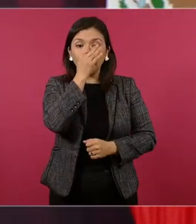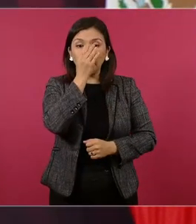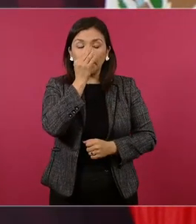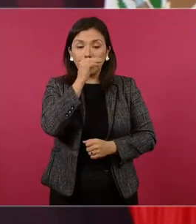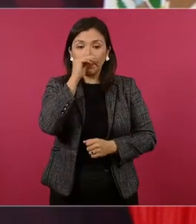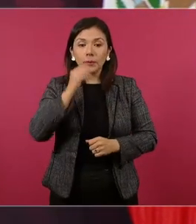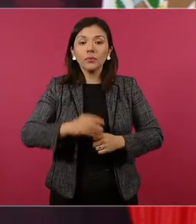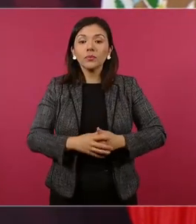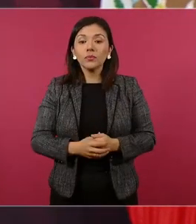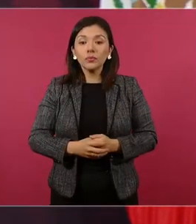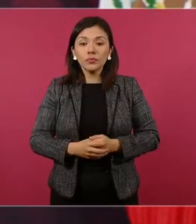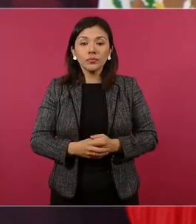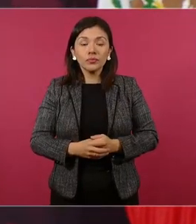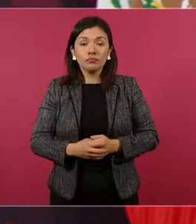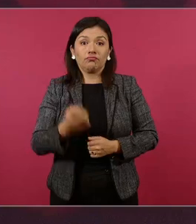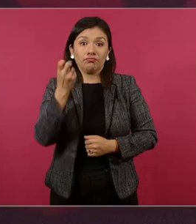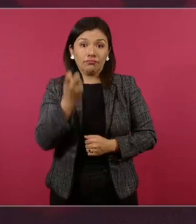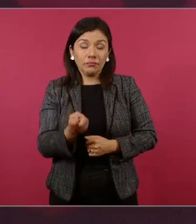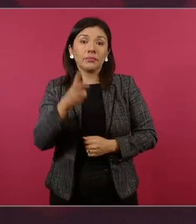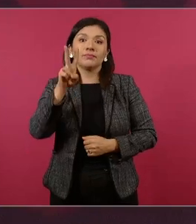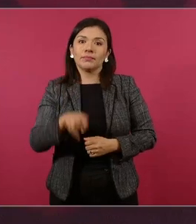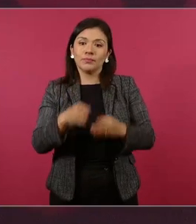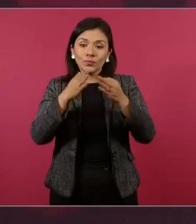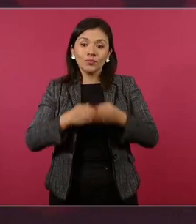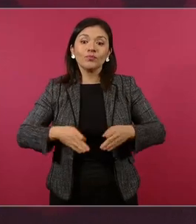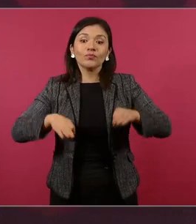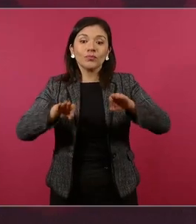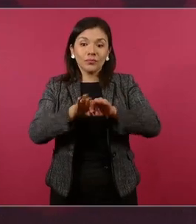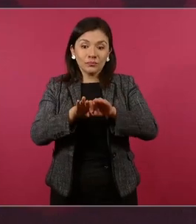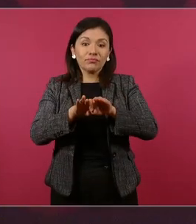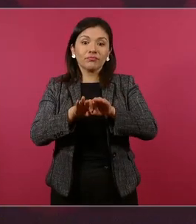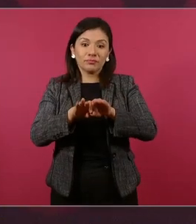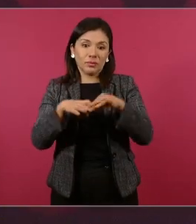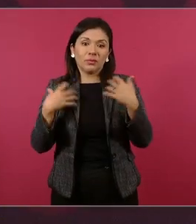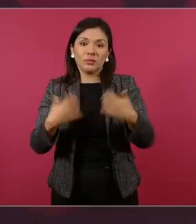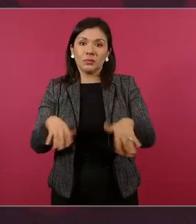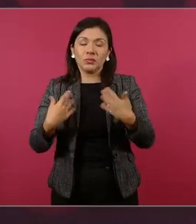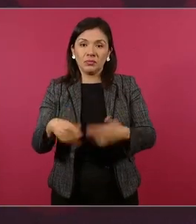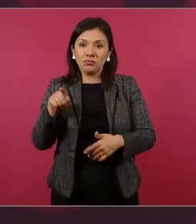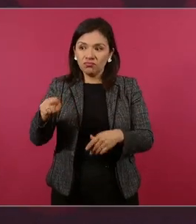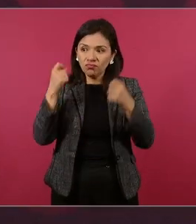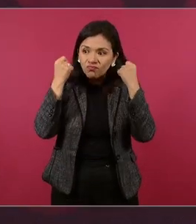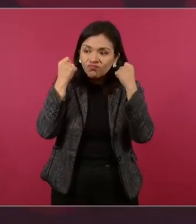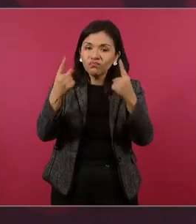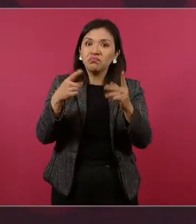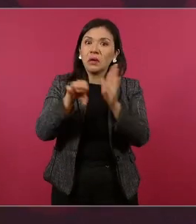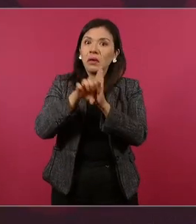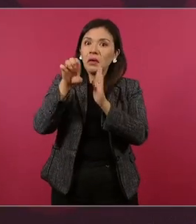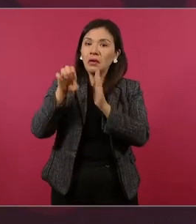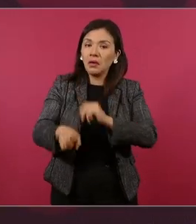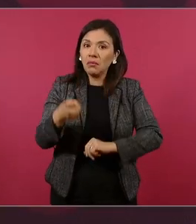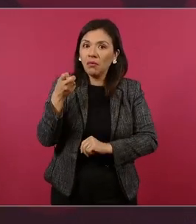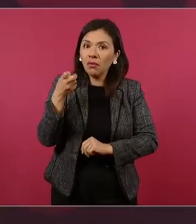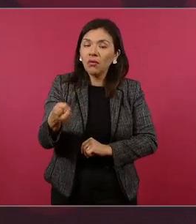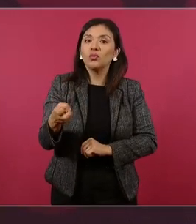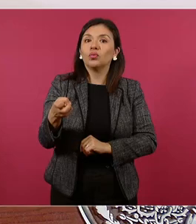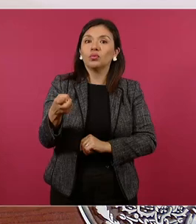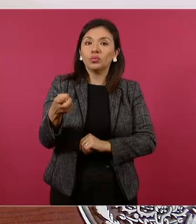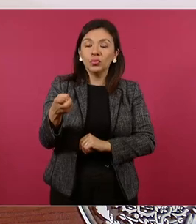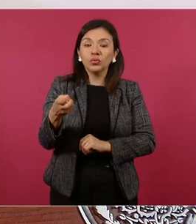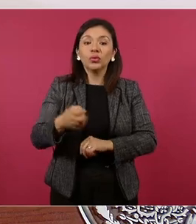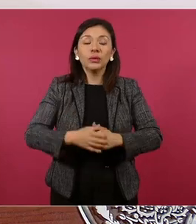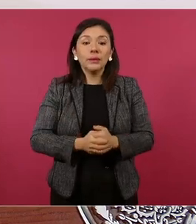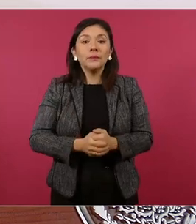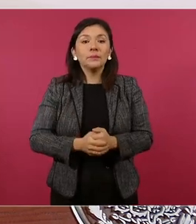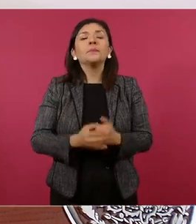esto es muy importante yo les diría que es ejemplar y